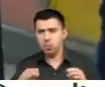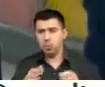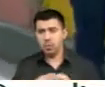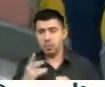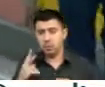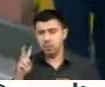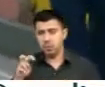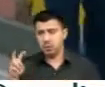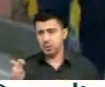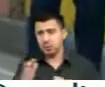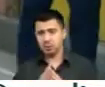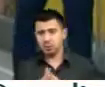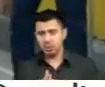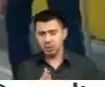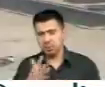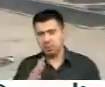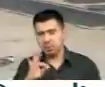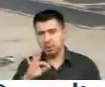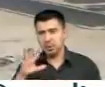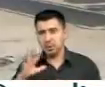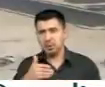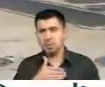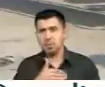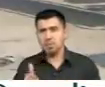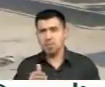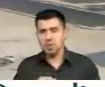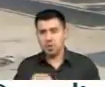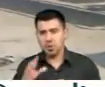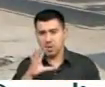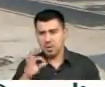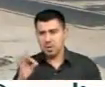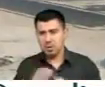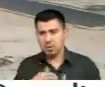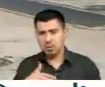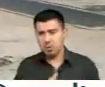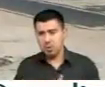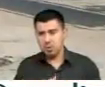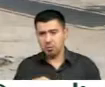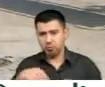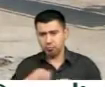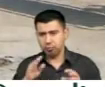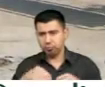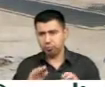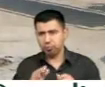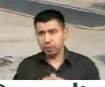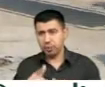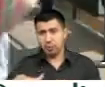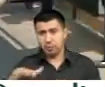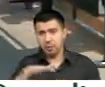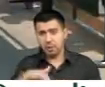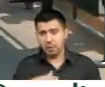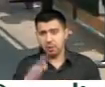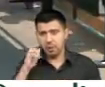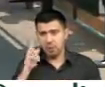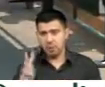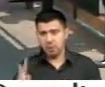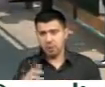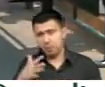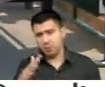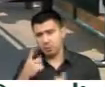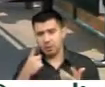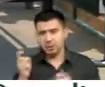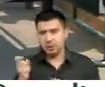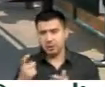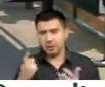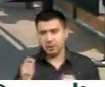para el 27 de diciembre unos 35 millones de unidades de esta moneda ya estén en territorio venezolano, para dar con un total de más de 60